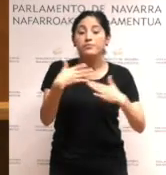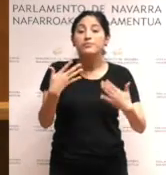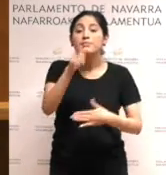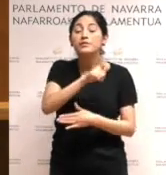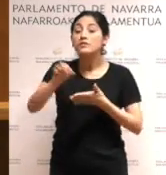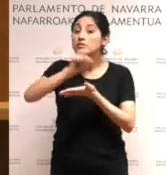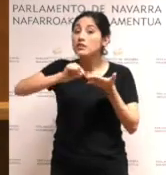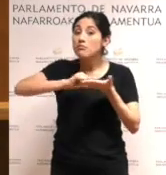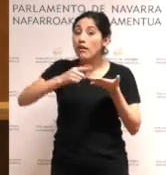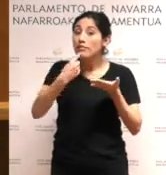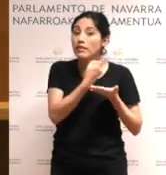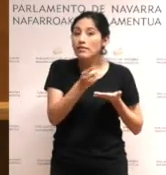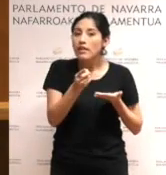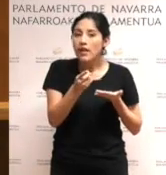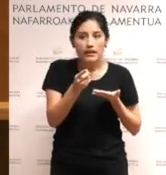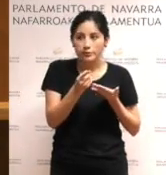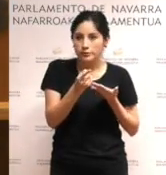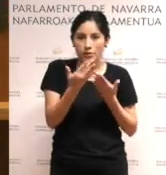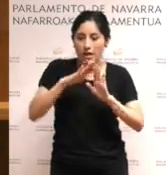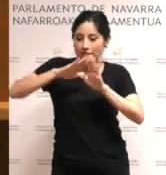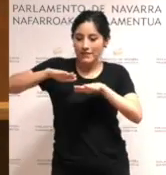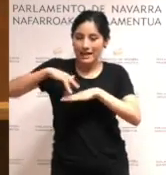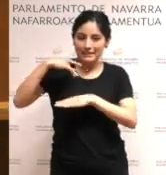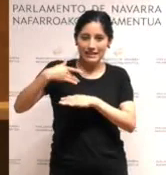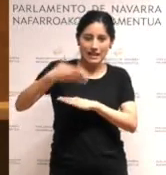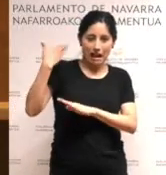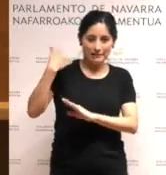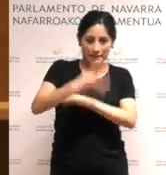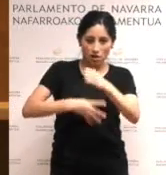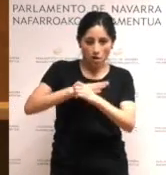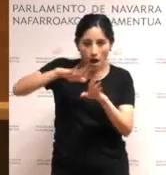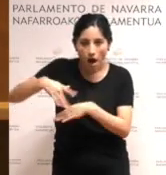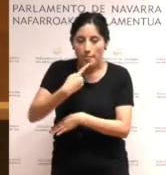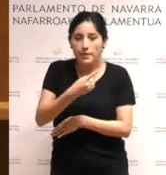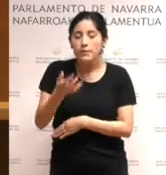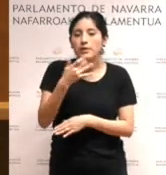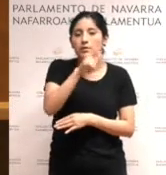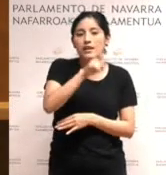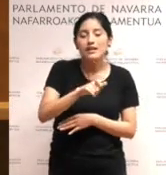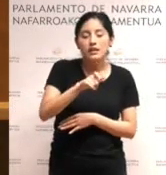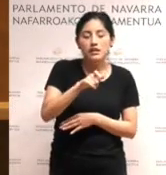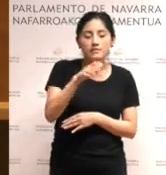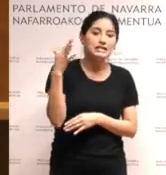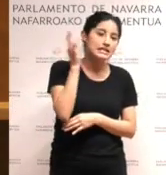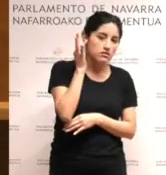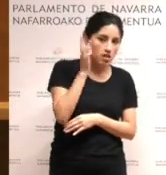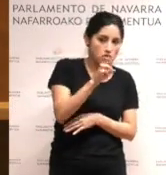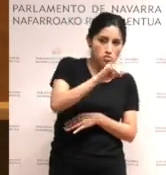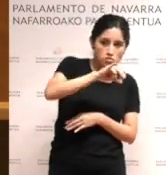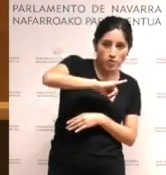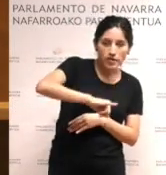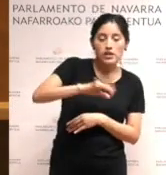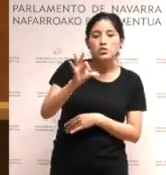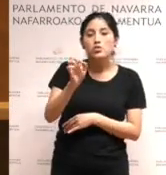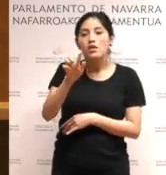expresaban a última hora de la legislatura pasada tanto la señora Ruiz como la señora Solana, fue consecuencia del incumplimiento